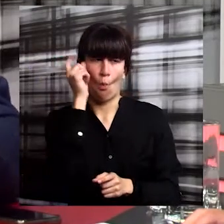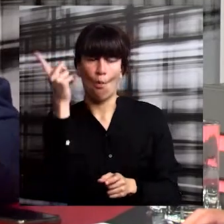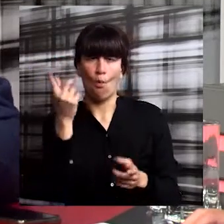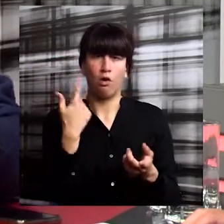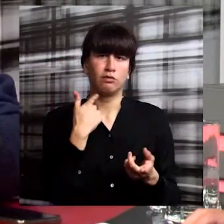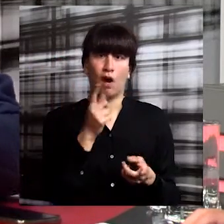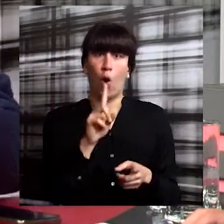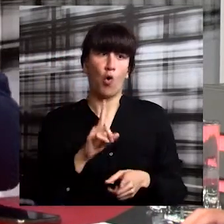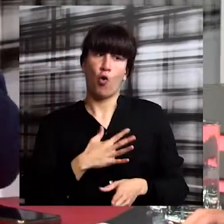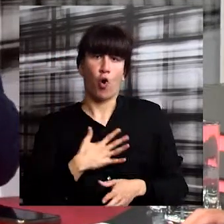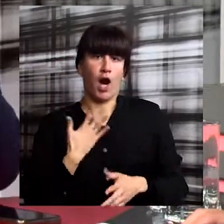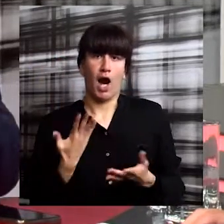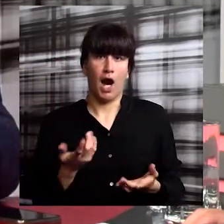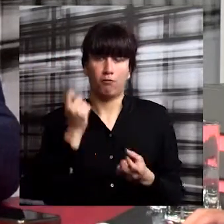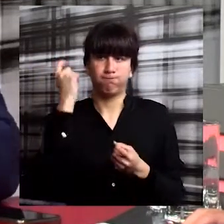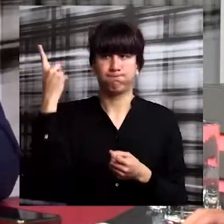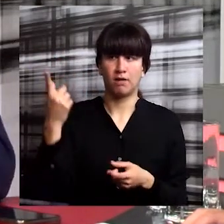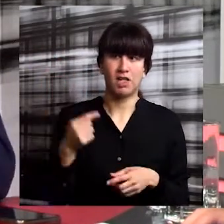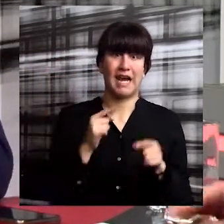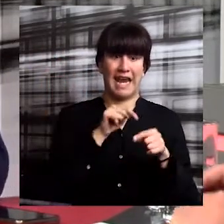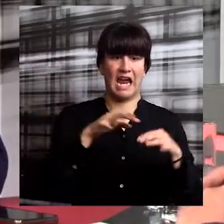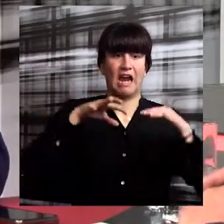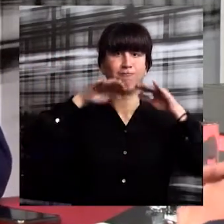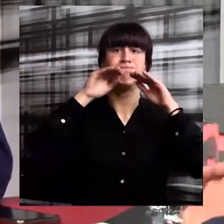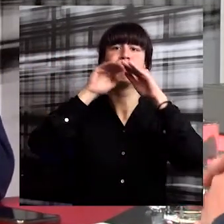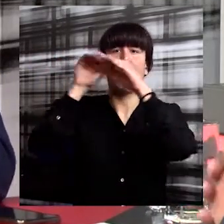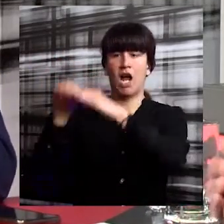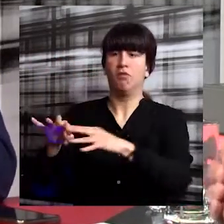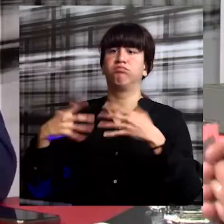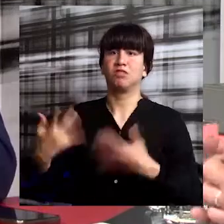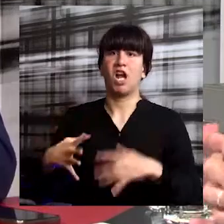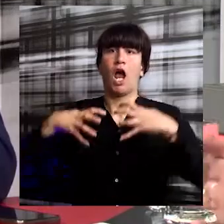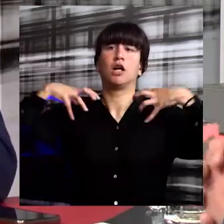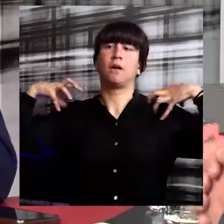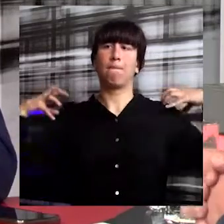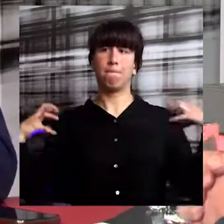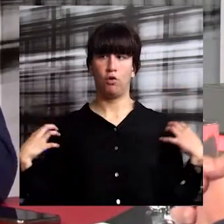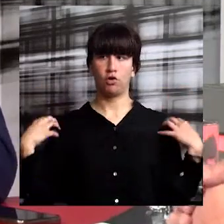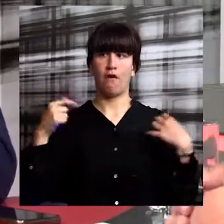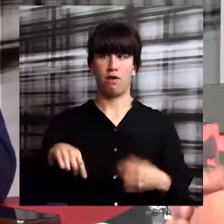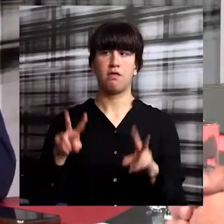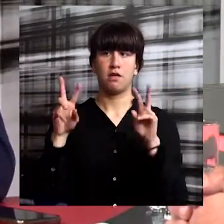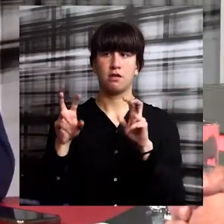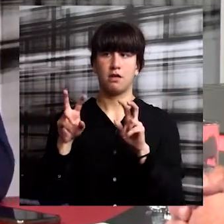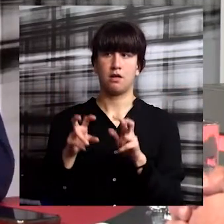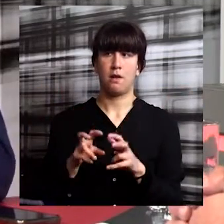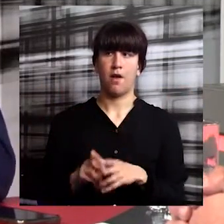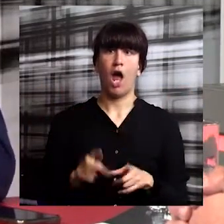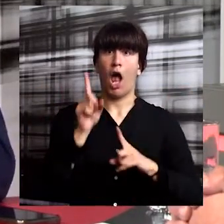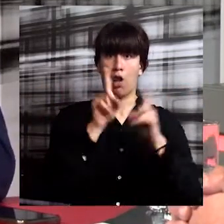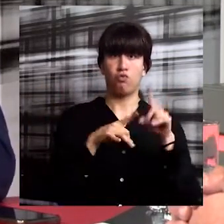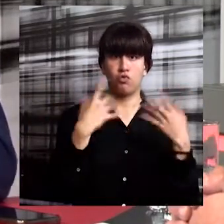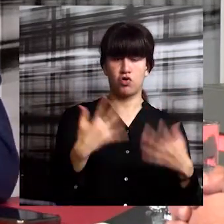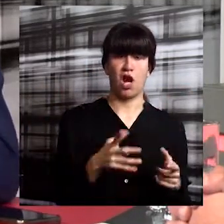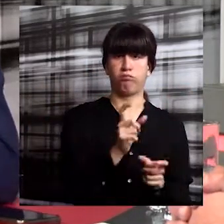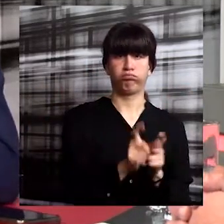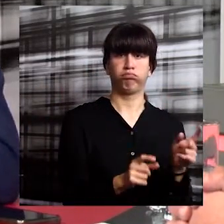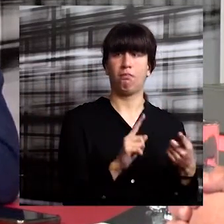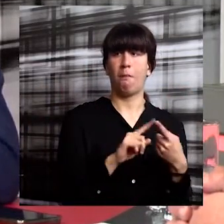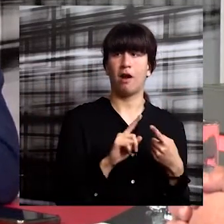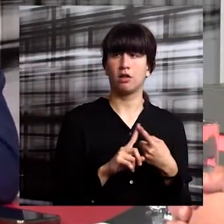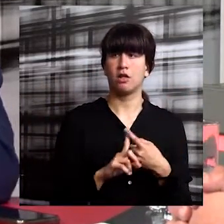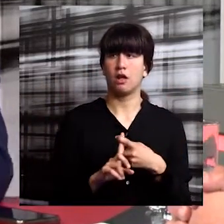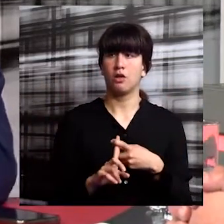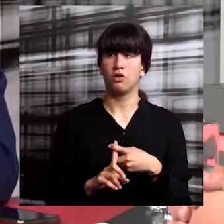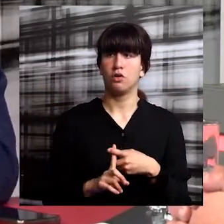empezar a vivir a partir de que asuman estas nuevas autoridades que van a ser elegidas democráticamente. Algunos son partidarios de arreglar la carga durante la